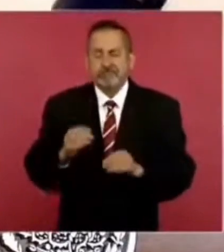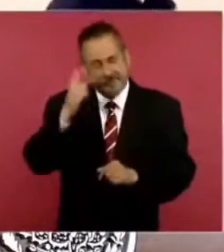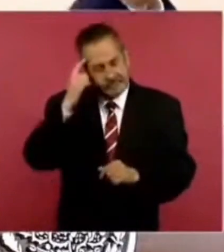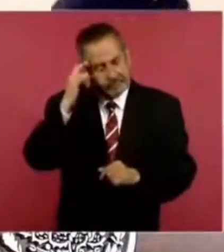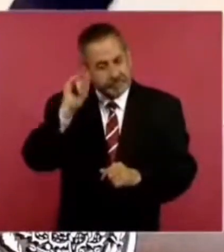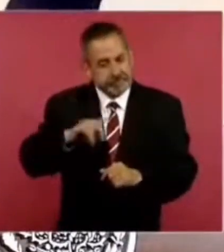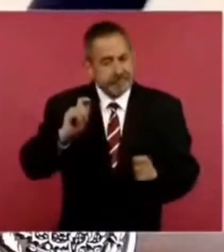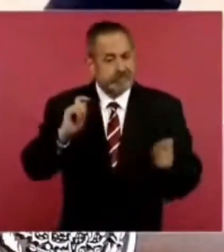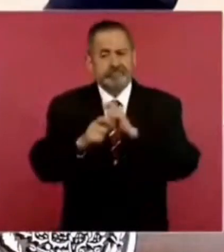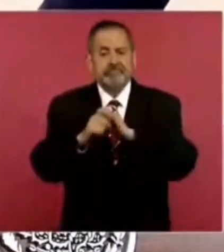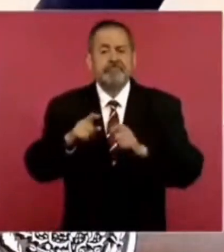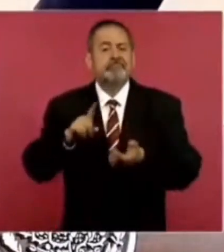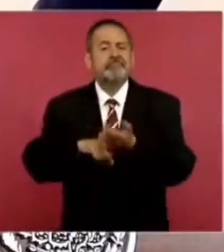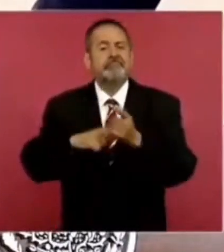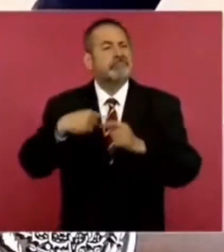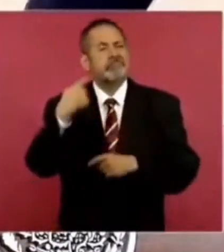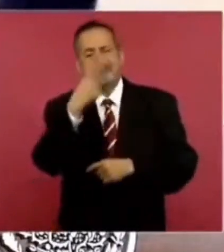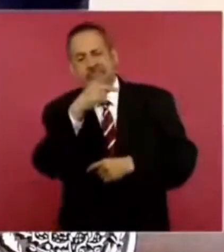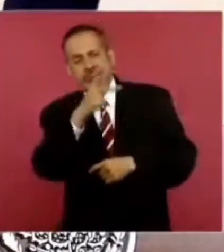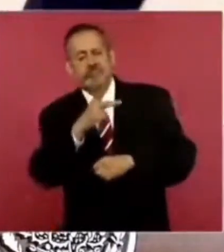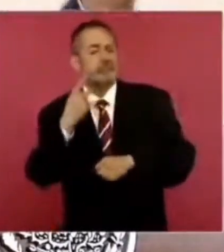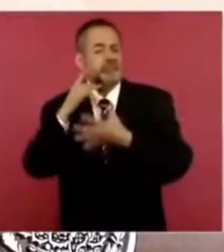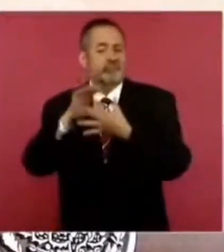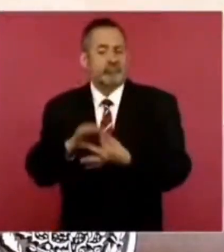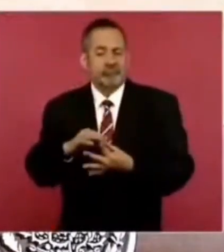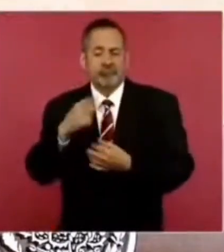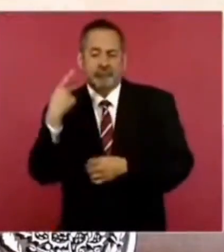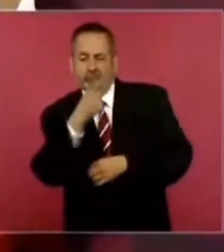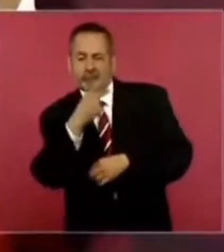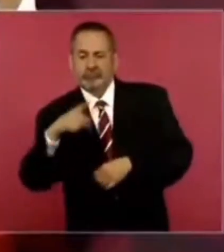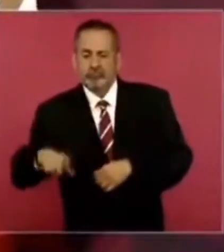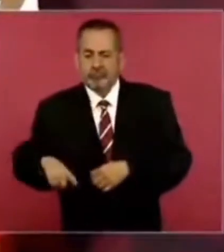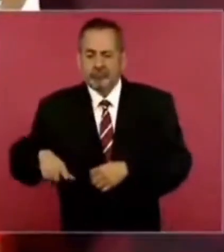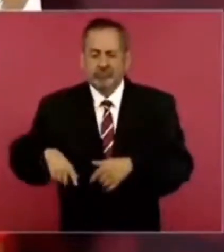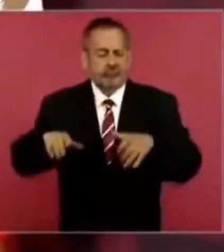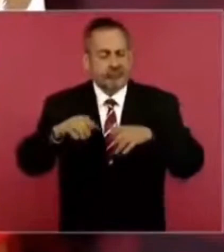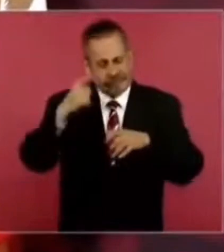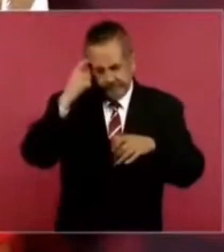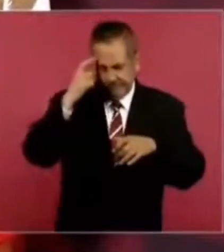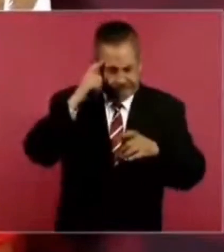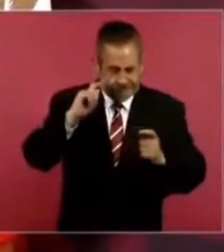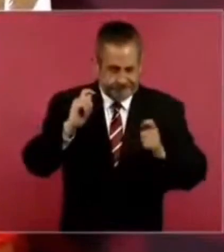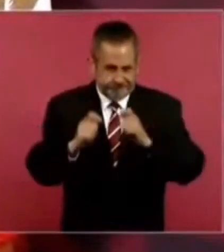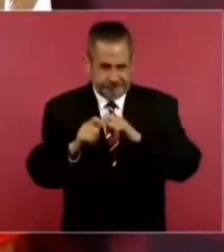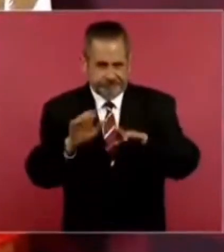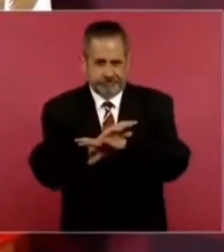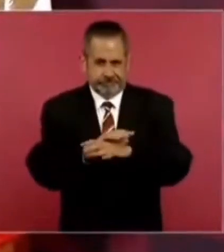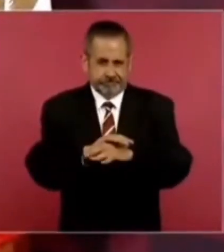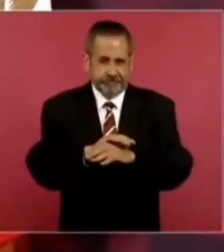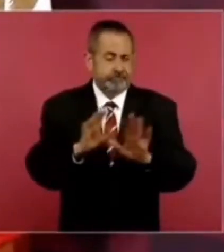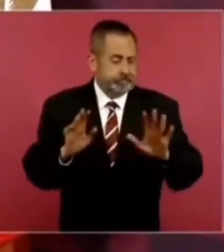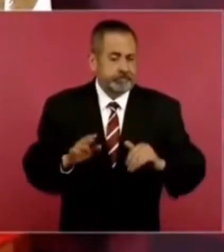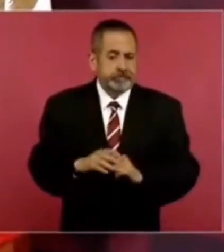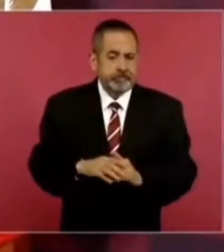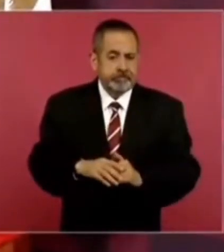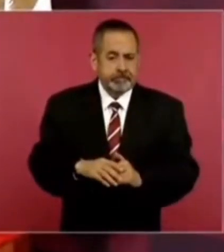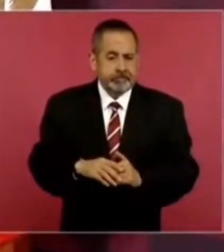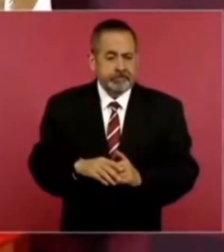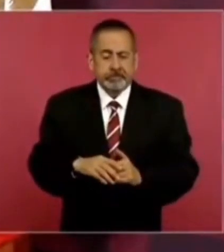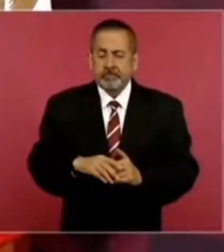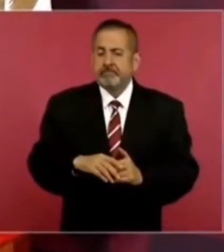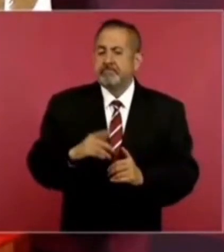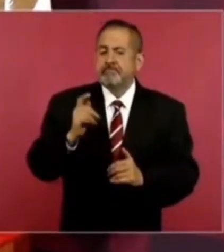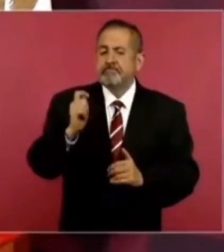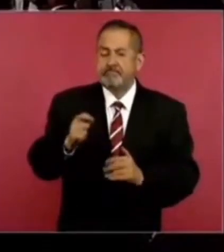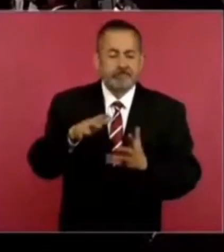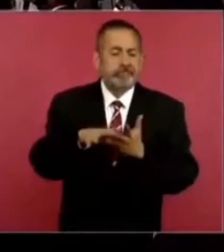las políticas que los gobiernos de ese país, no todos desde luego, pero sí